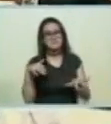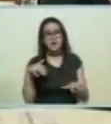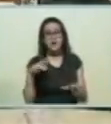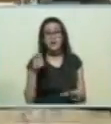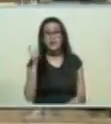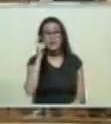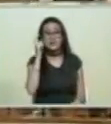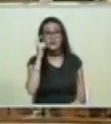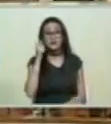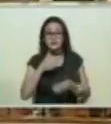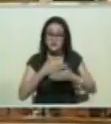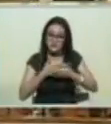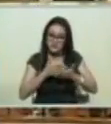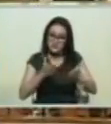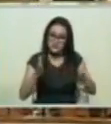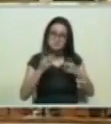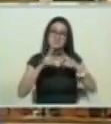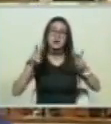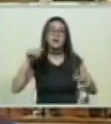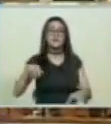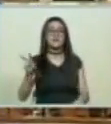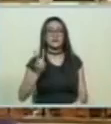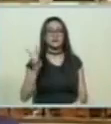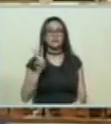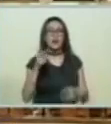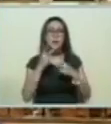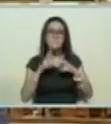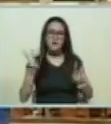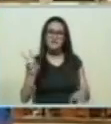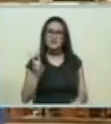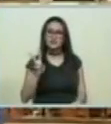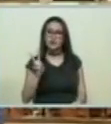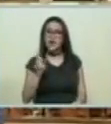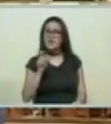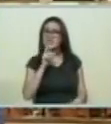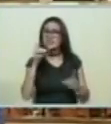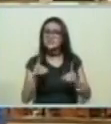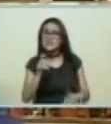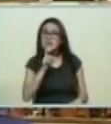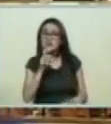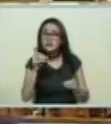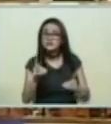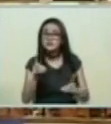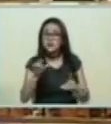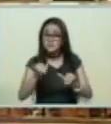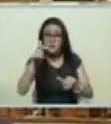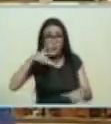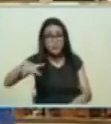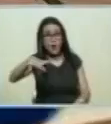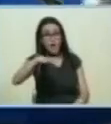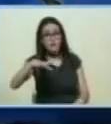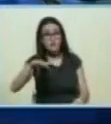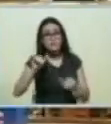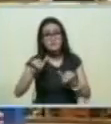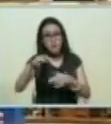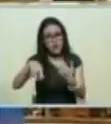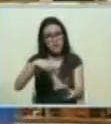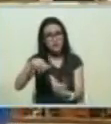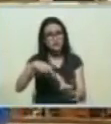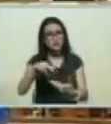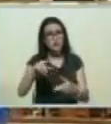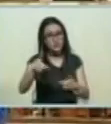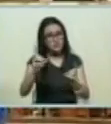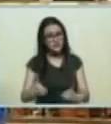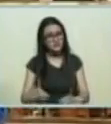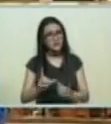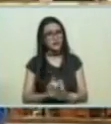días que estamos abriéndole camino a la paz del país. ¿La paz del país de quién depende? Del pueblo, de la revolución, y